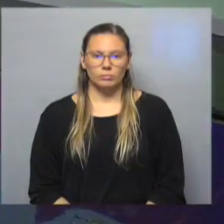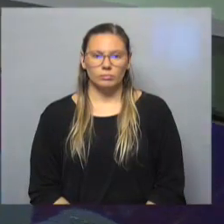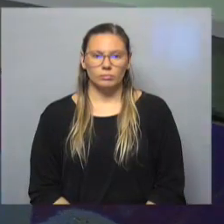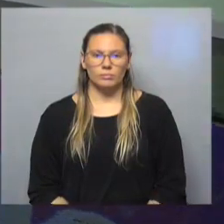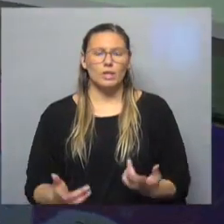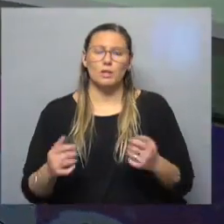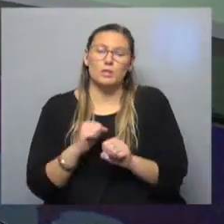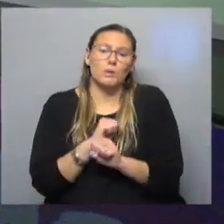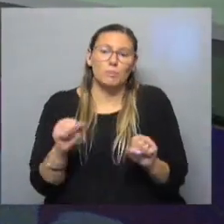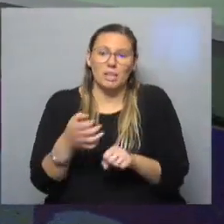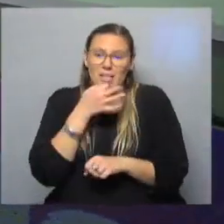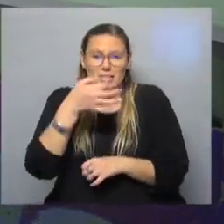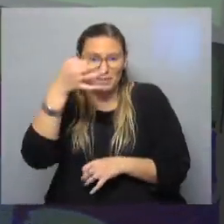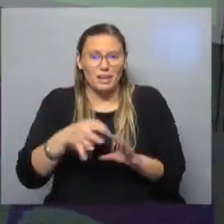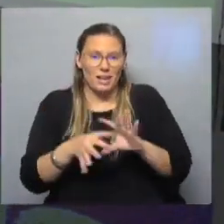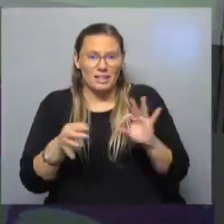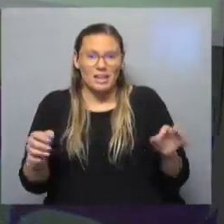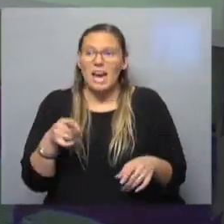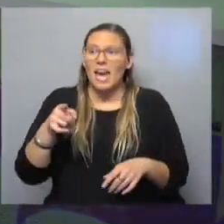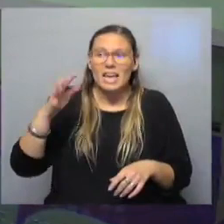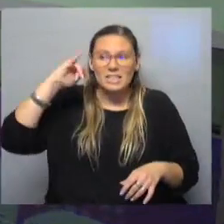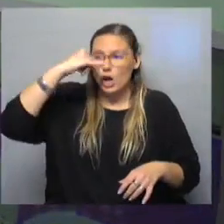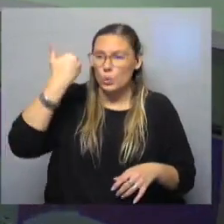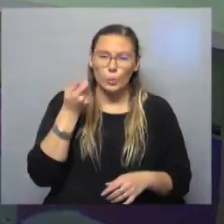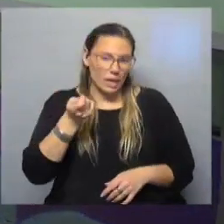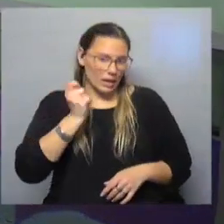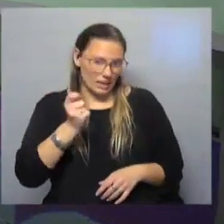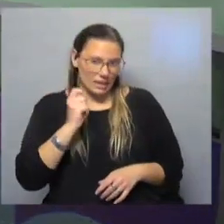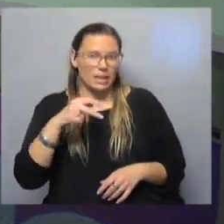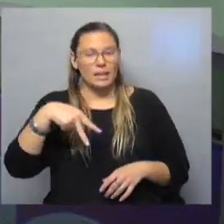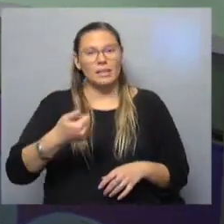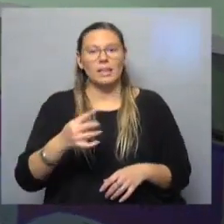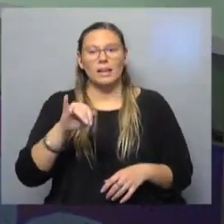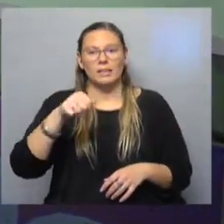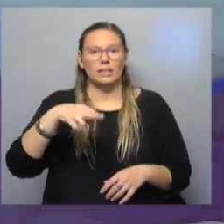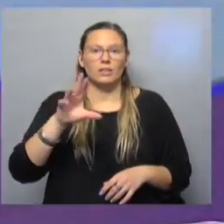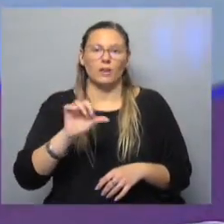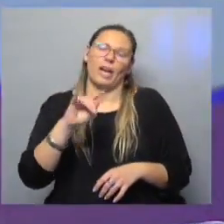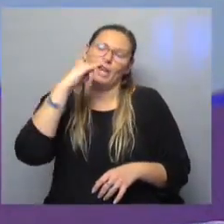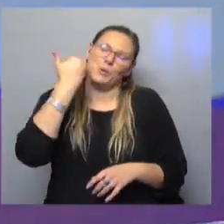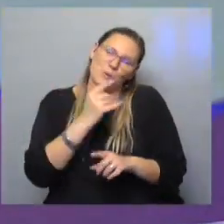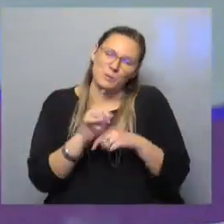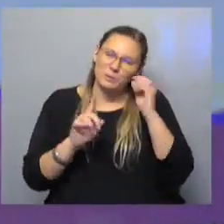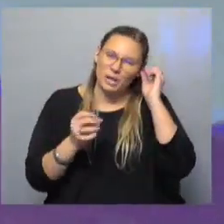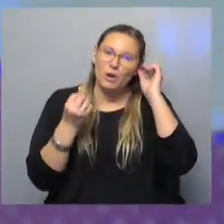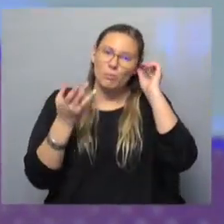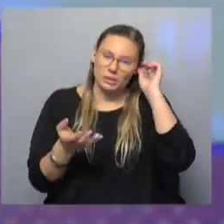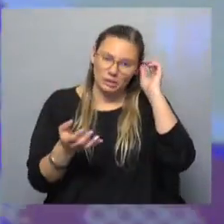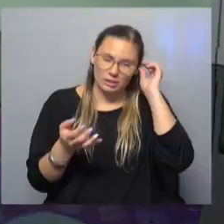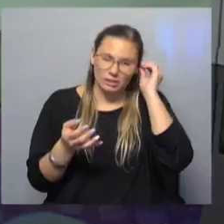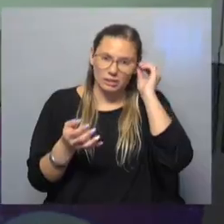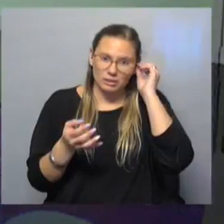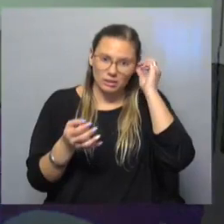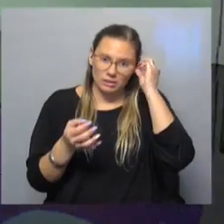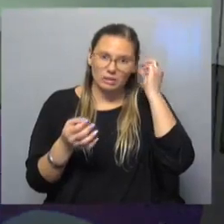Ni siquiera pude decir bien eso, porque es esa rubia, ¿quién es? Bueno, es Nati Nogués, ¿no? Bueno, no tan rubia, no tan rubia. ¿Cómo anda ella? ¿Todo